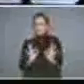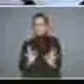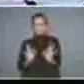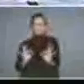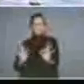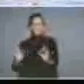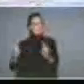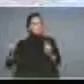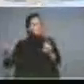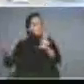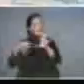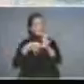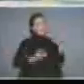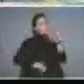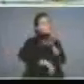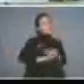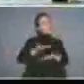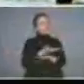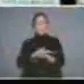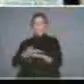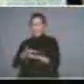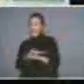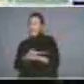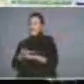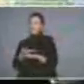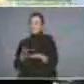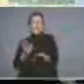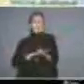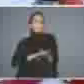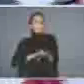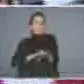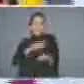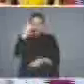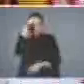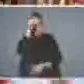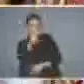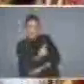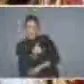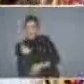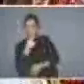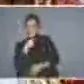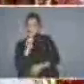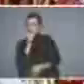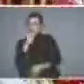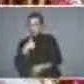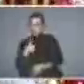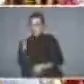Sobre el fútbol base te voy a hablar. Lo siento porque a alguno no le va a gustar. Lo tengo